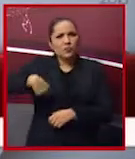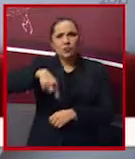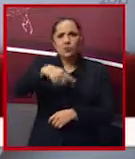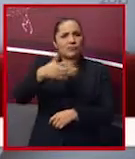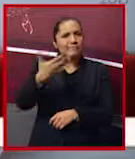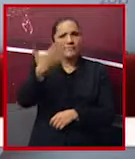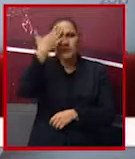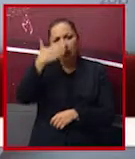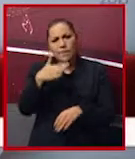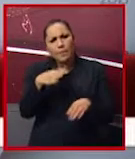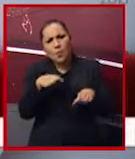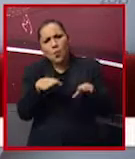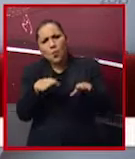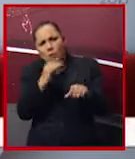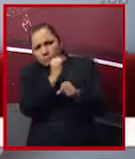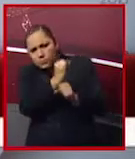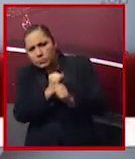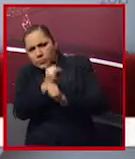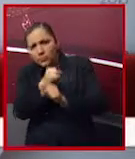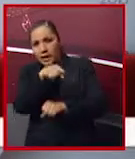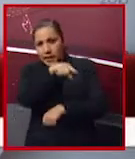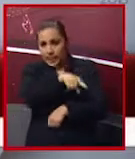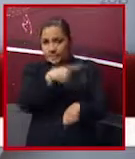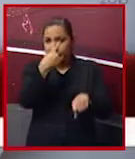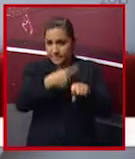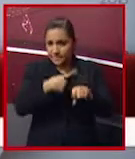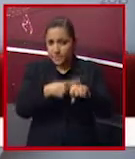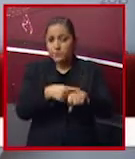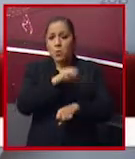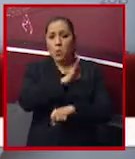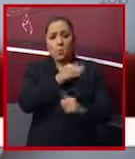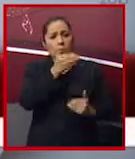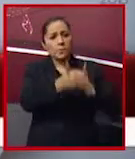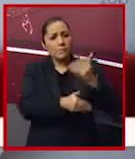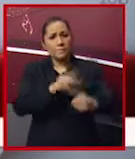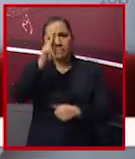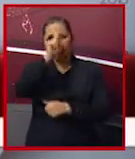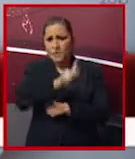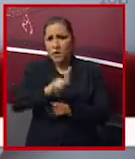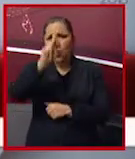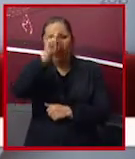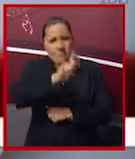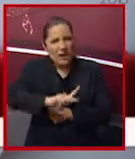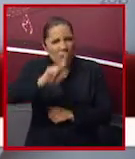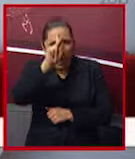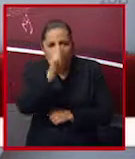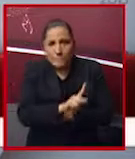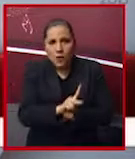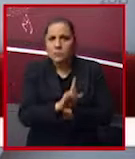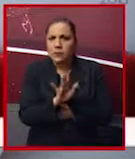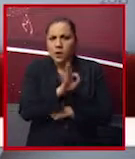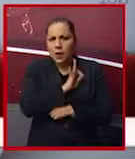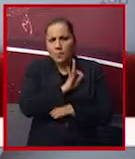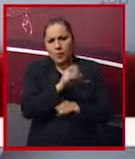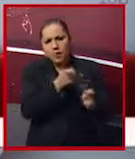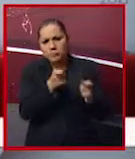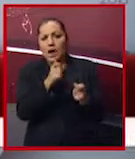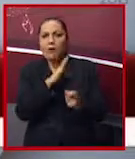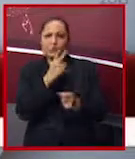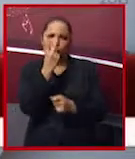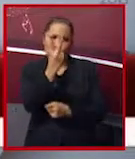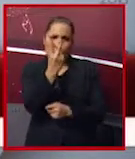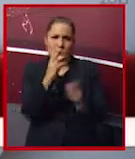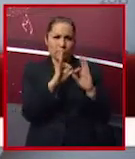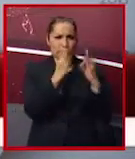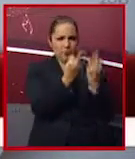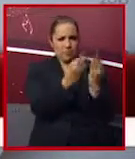caminar o está en peores situaciones, podrían tener beneficio de uno de los dos tratamientos que se